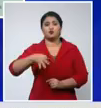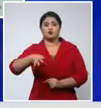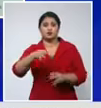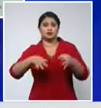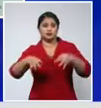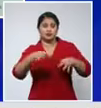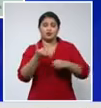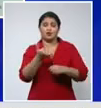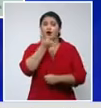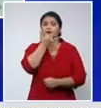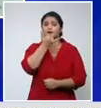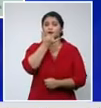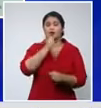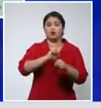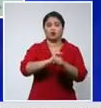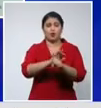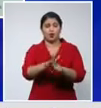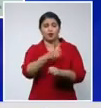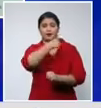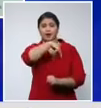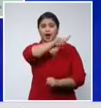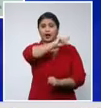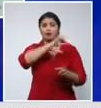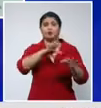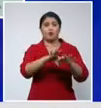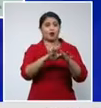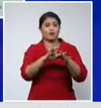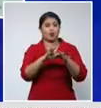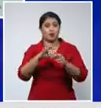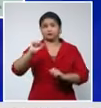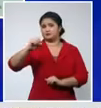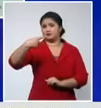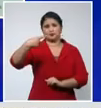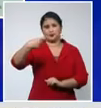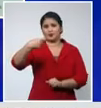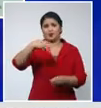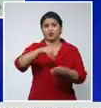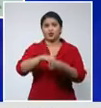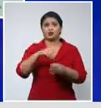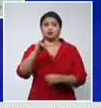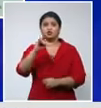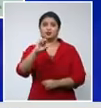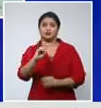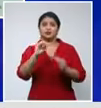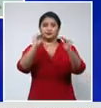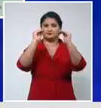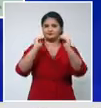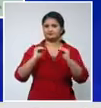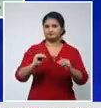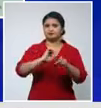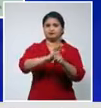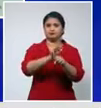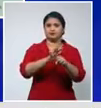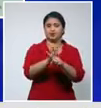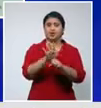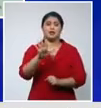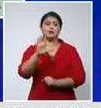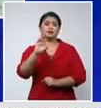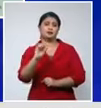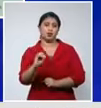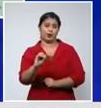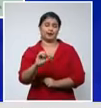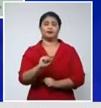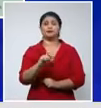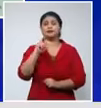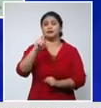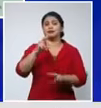Ayer, Guanabacoa con el mayor número, 60, seguido de Arroyo Naranjo con 50, Centro